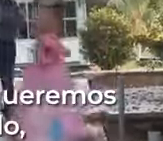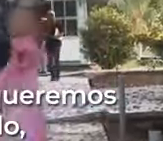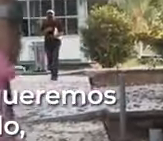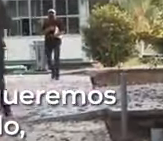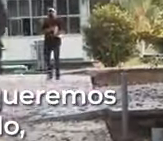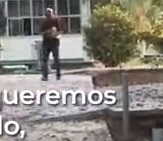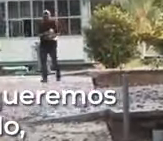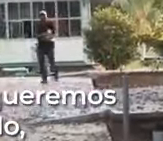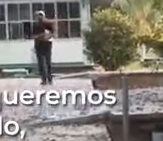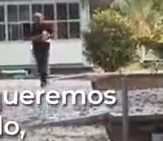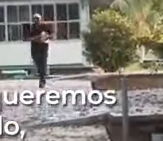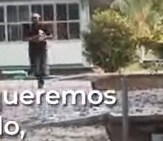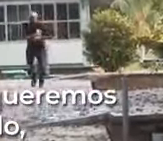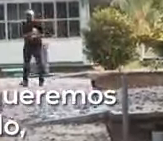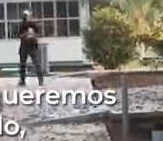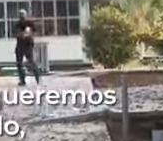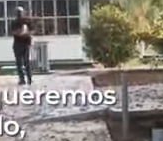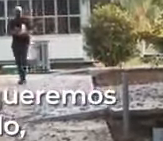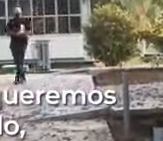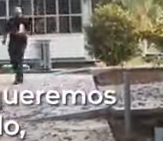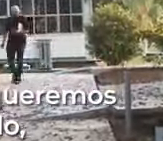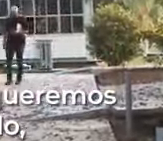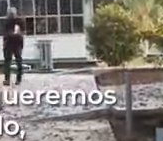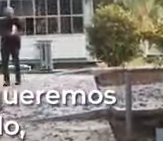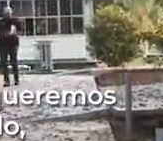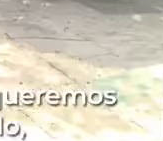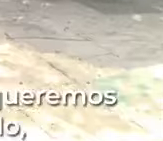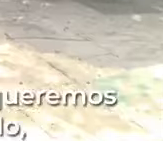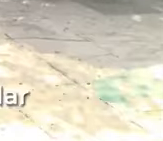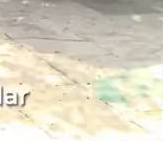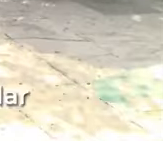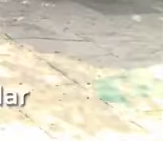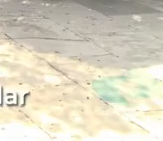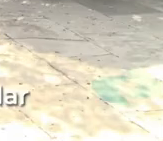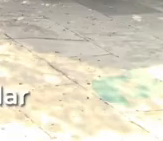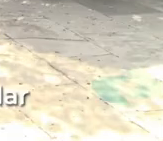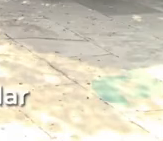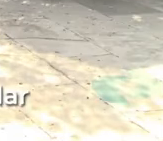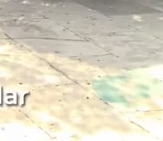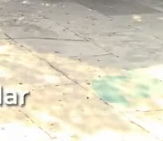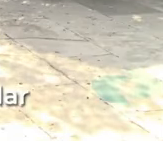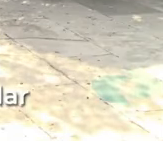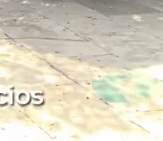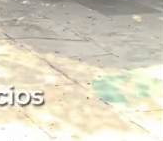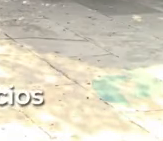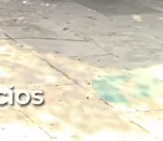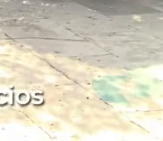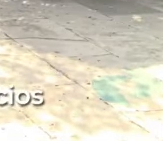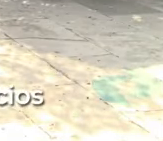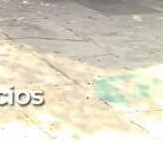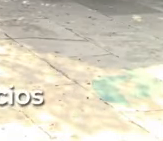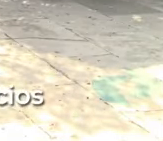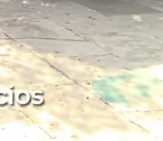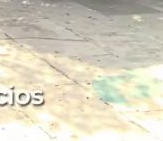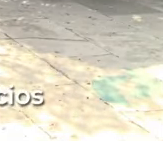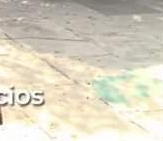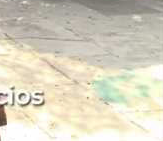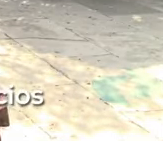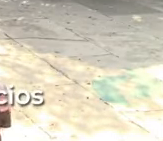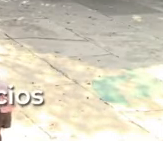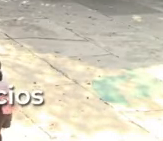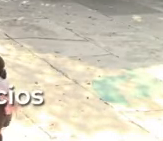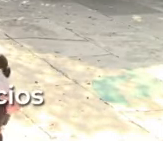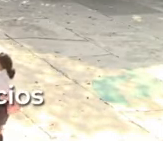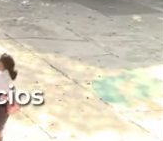a superarlo. Por eso queremos que sepas que no estás solo. Si necesitas con quien hablar, puedes contar con los servicios de